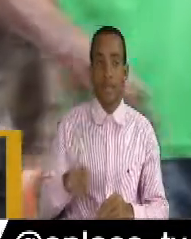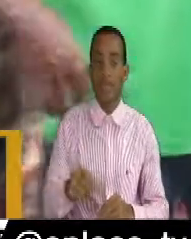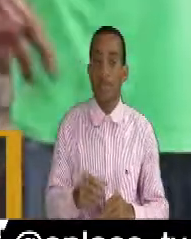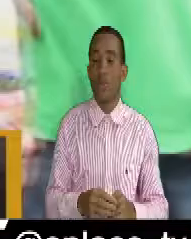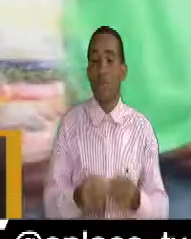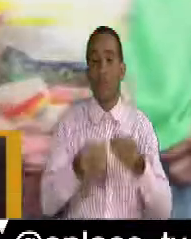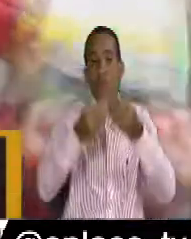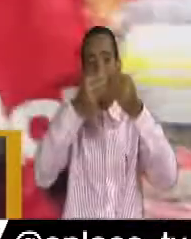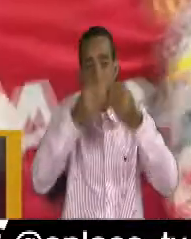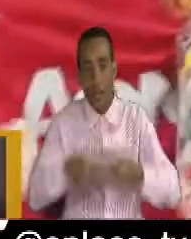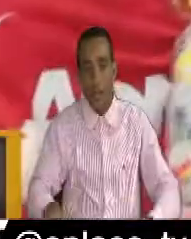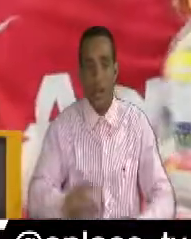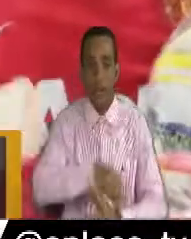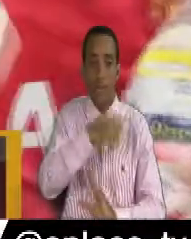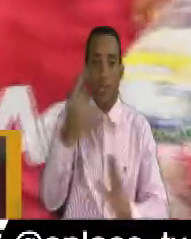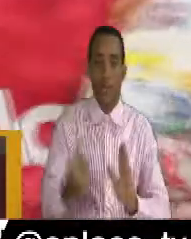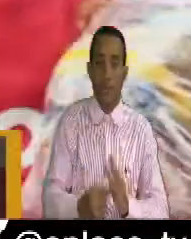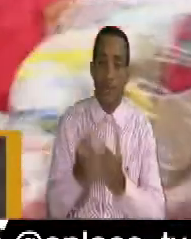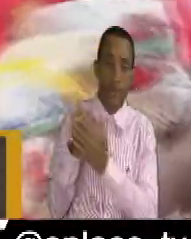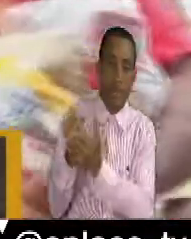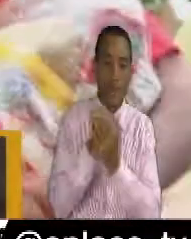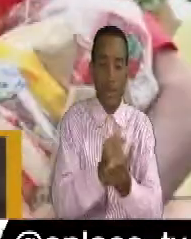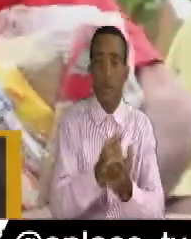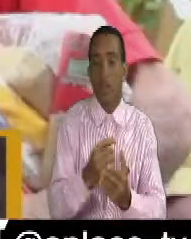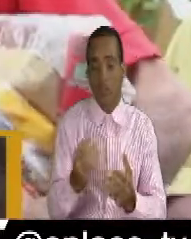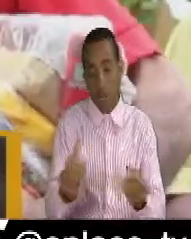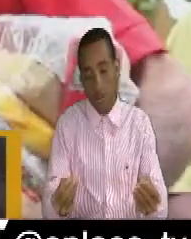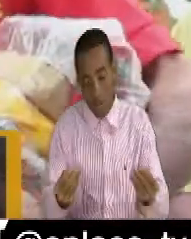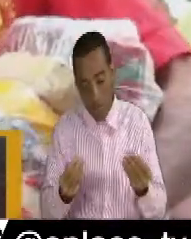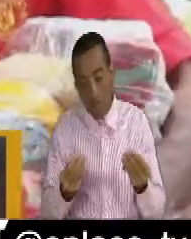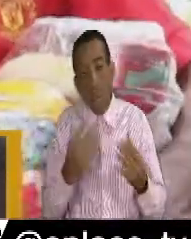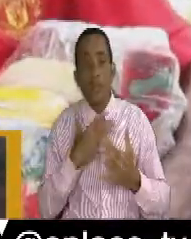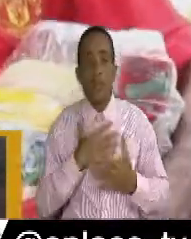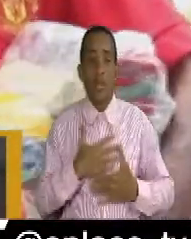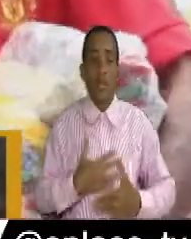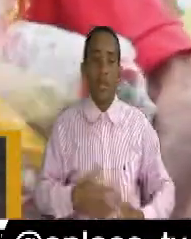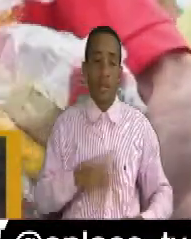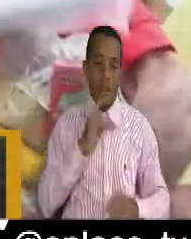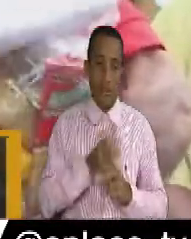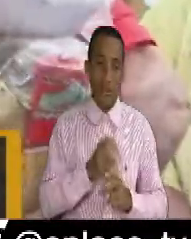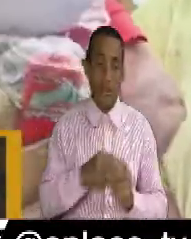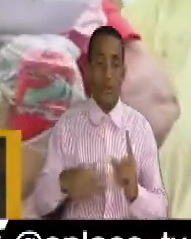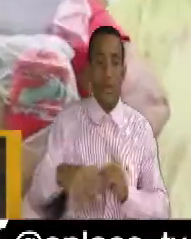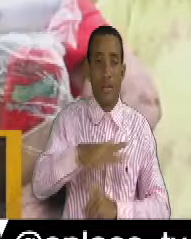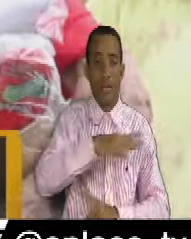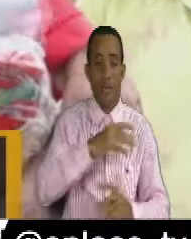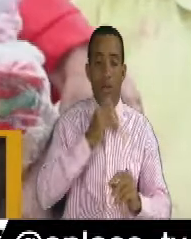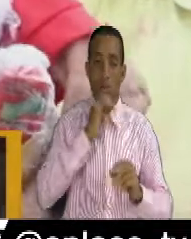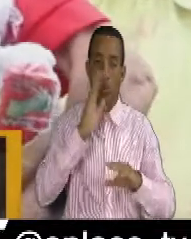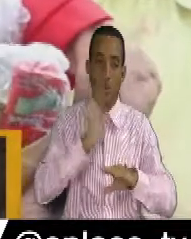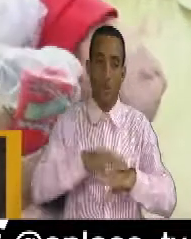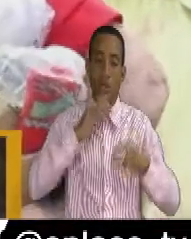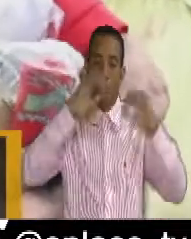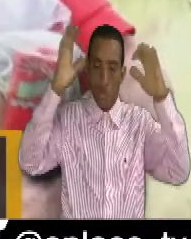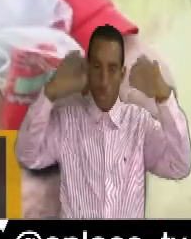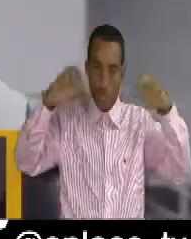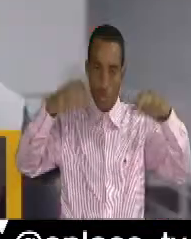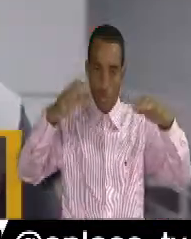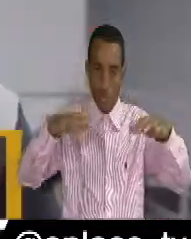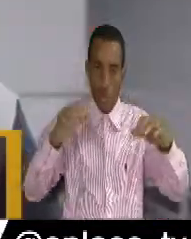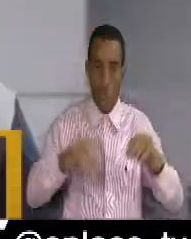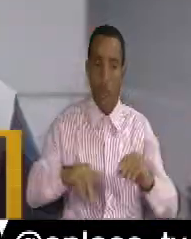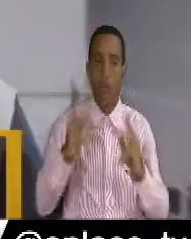todo, estas ayudas son un bálsamo que refresca un poco la difícil situación que por la inclemencia del clima atraviesan estas